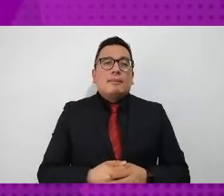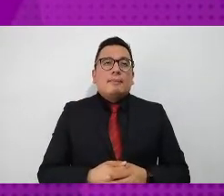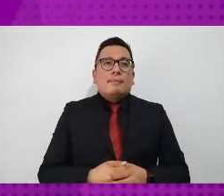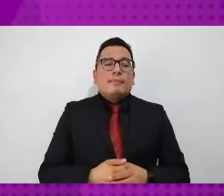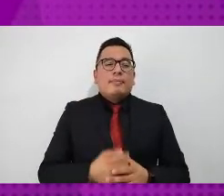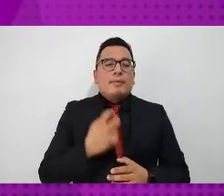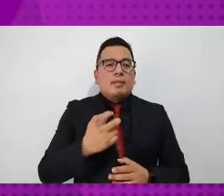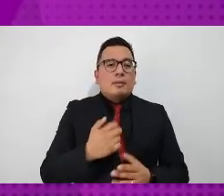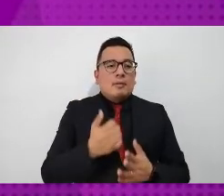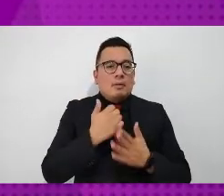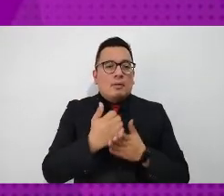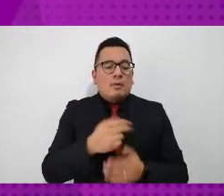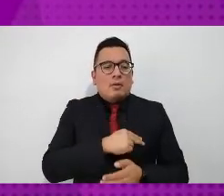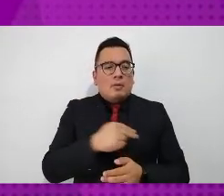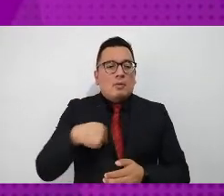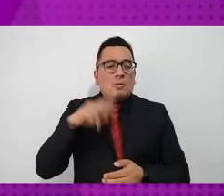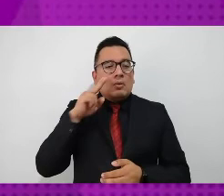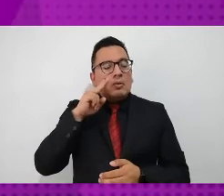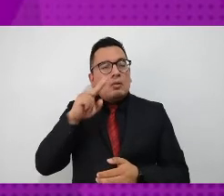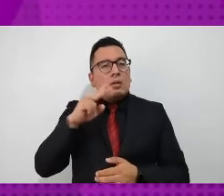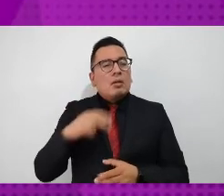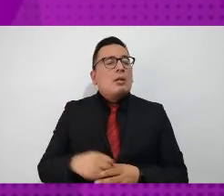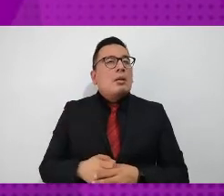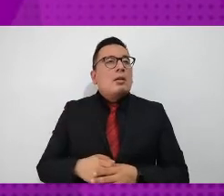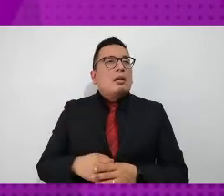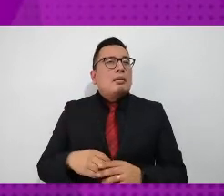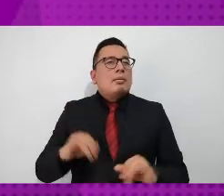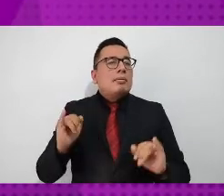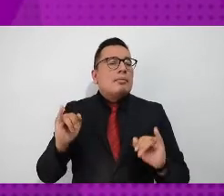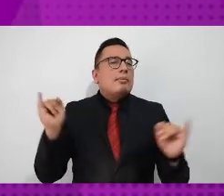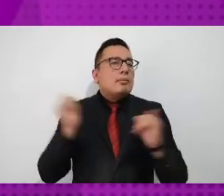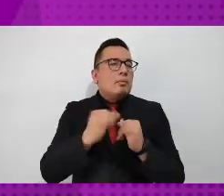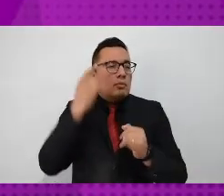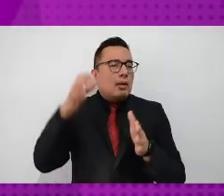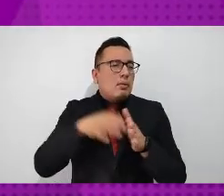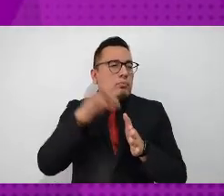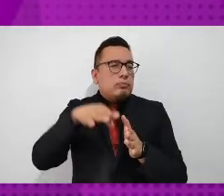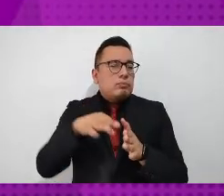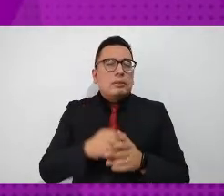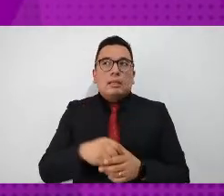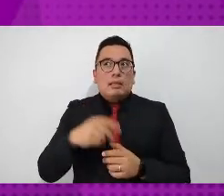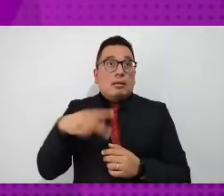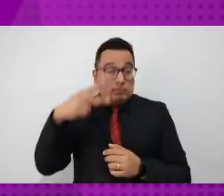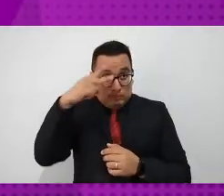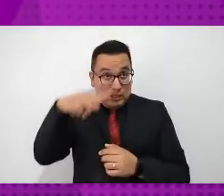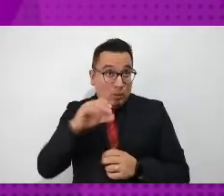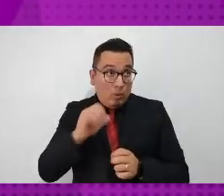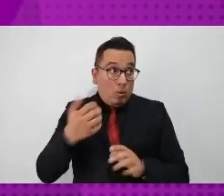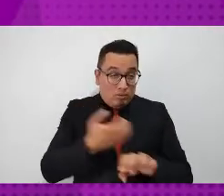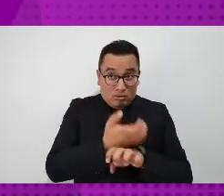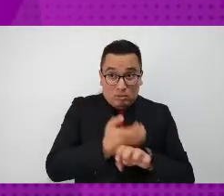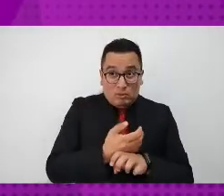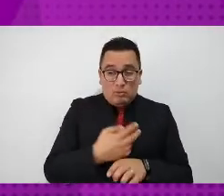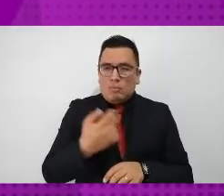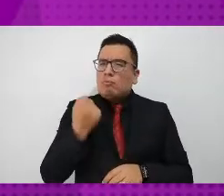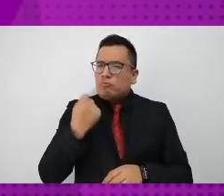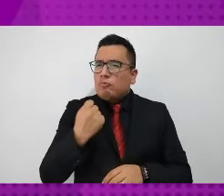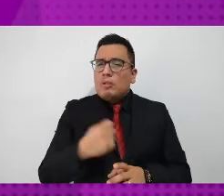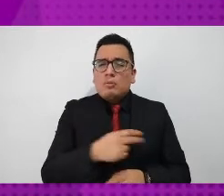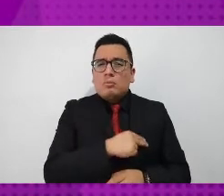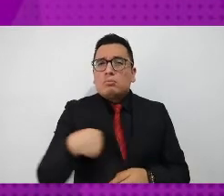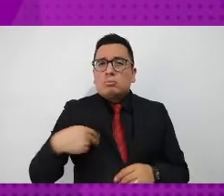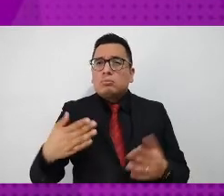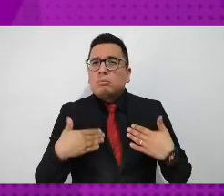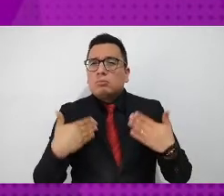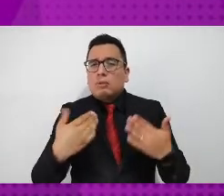nos permitieron ver que los institutos electorales tanto nacional como locales estamos fuertes y somos un ejemplo y una